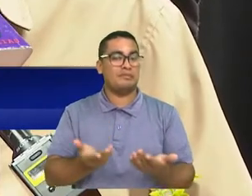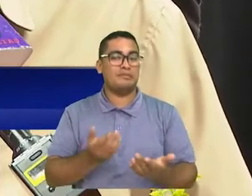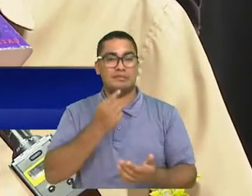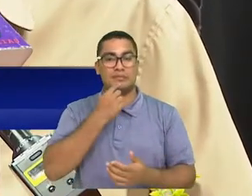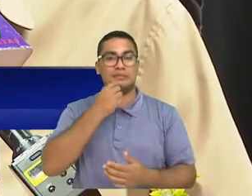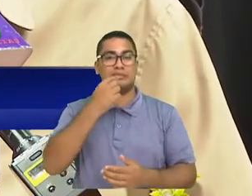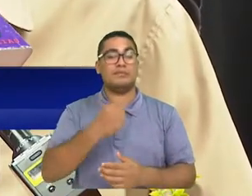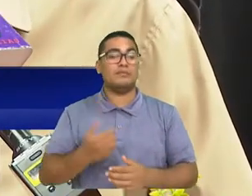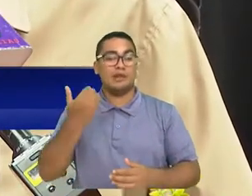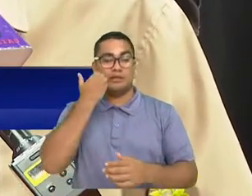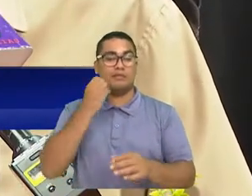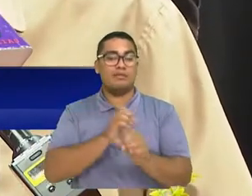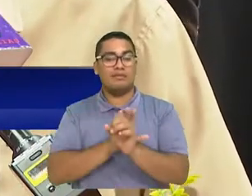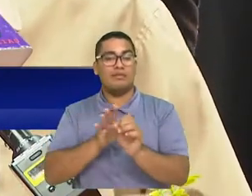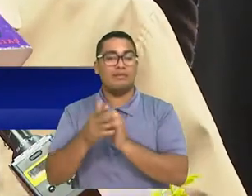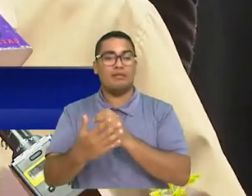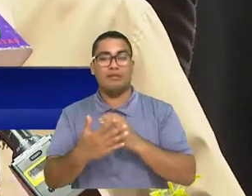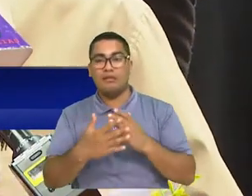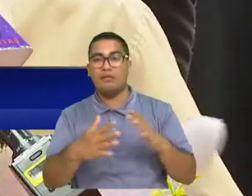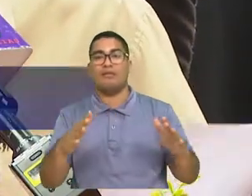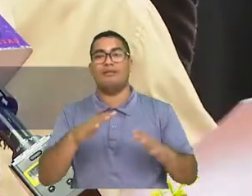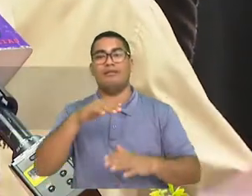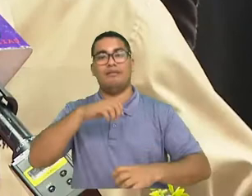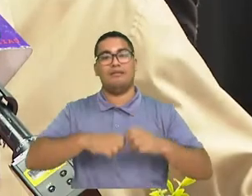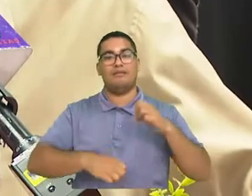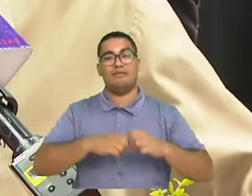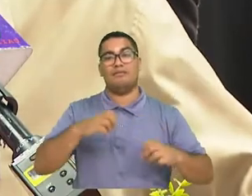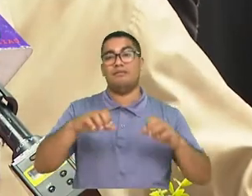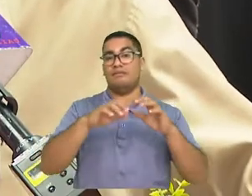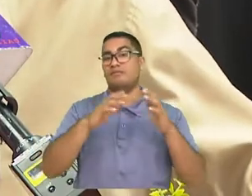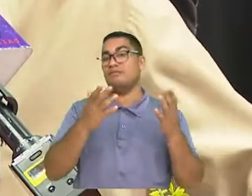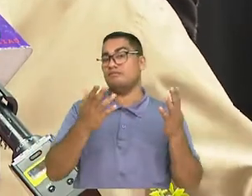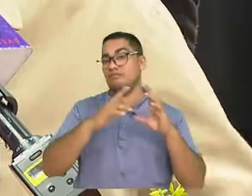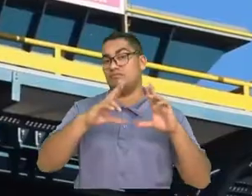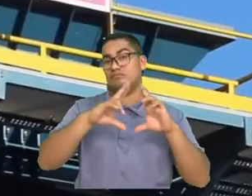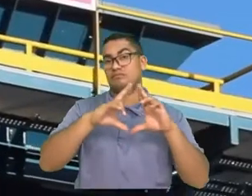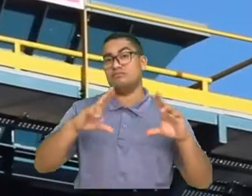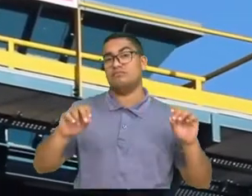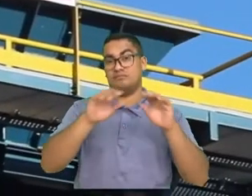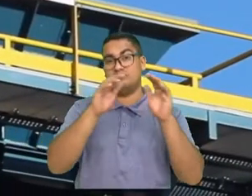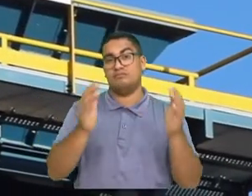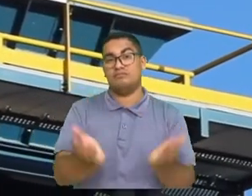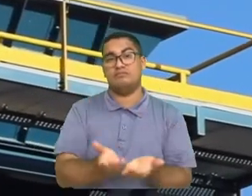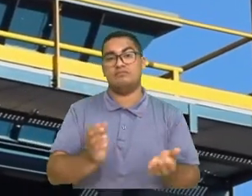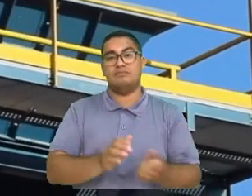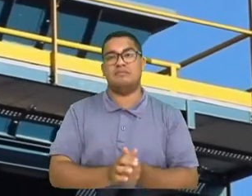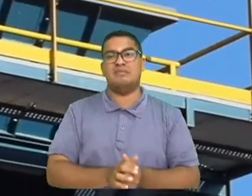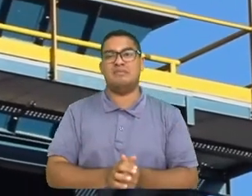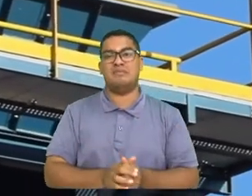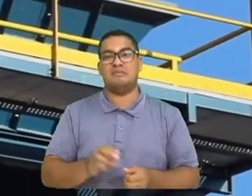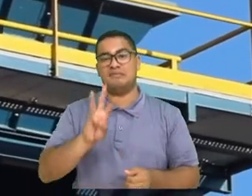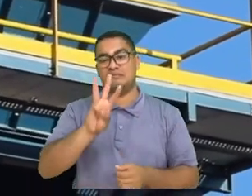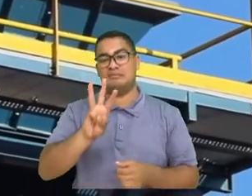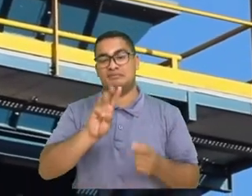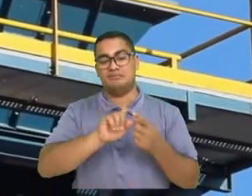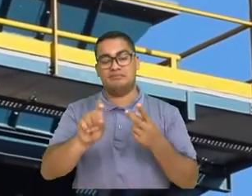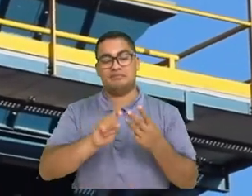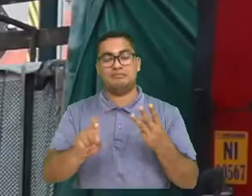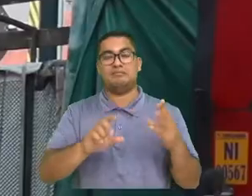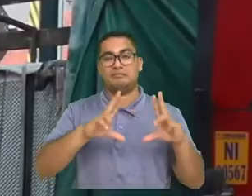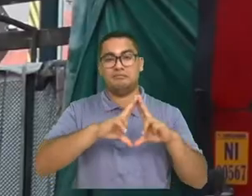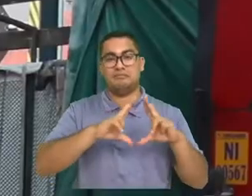esta pandemia que está perjudicando a la economía a nivel mundial. En estos primeros 3 meses, Nicaragua importó